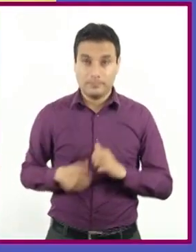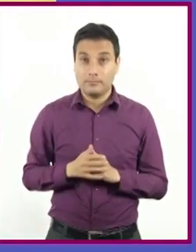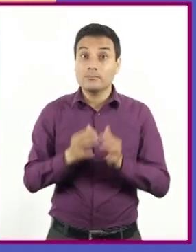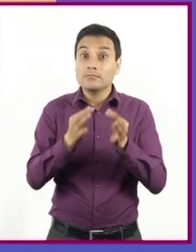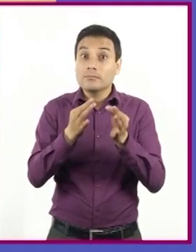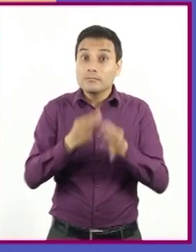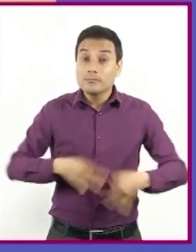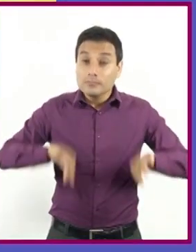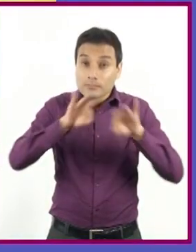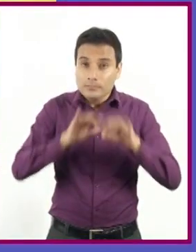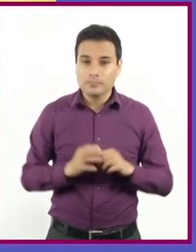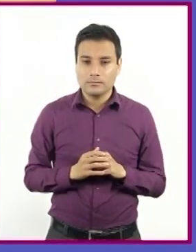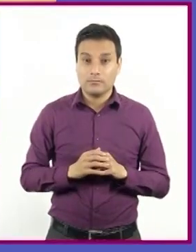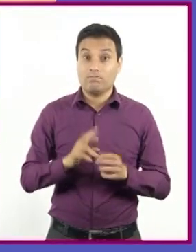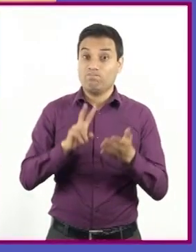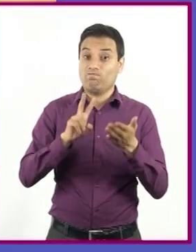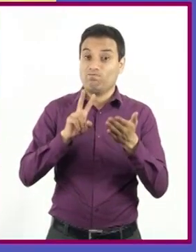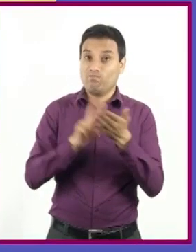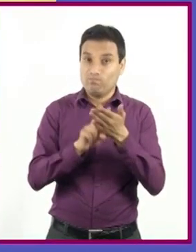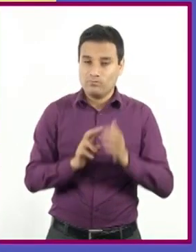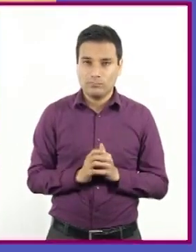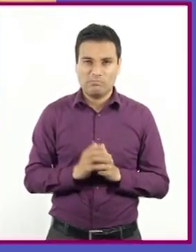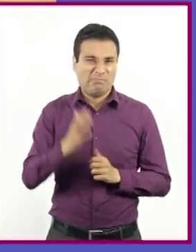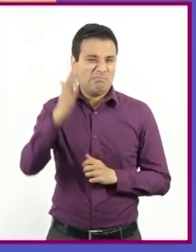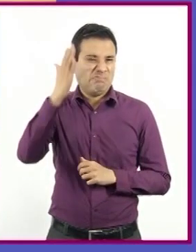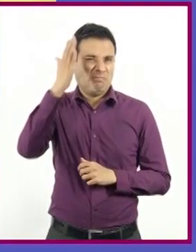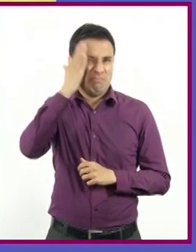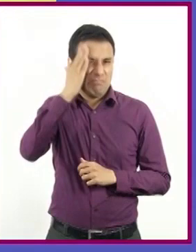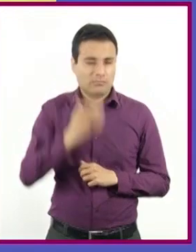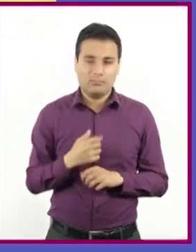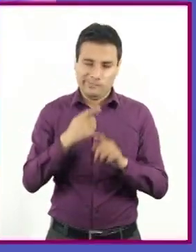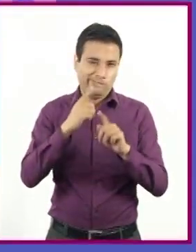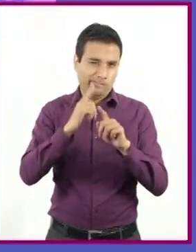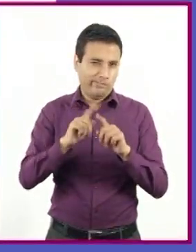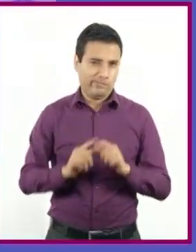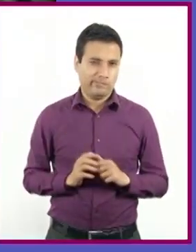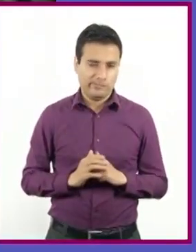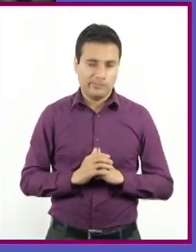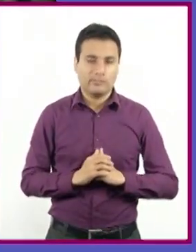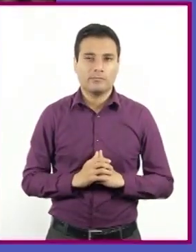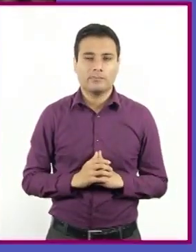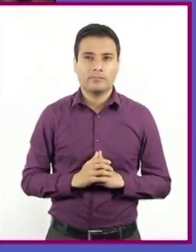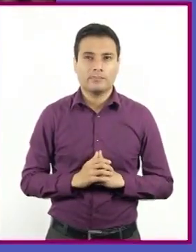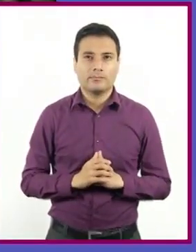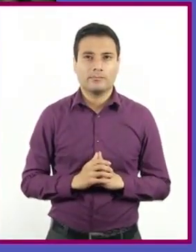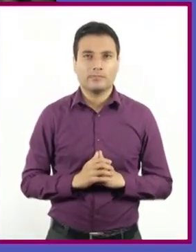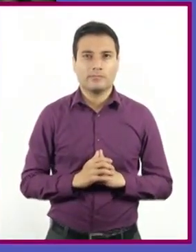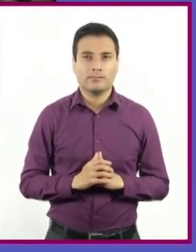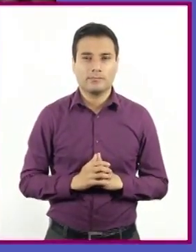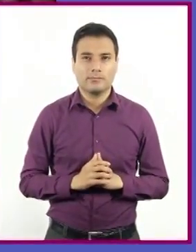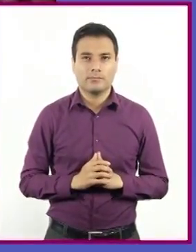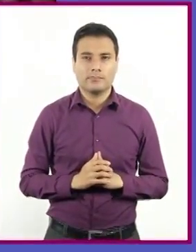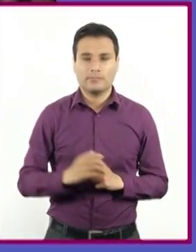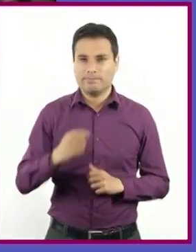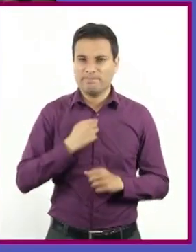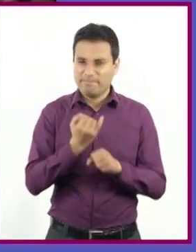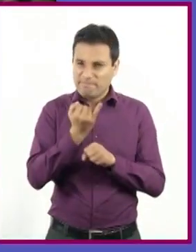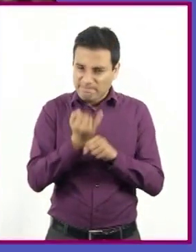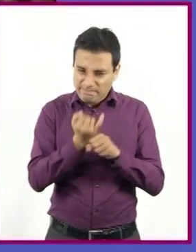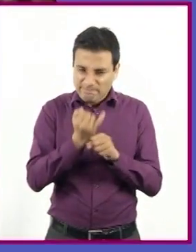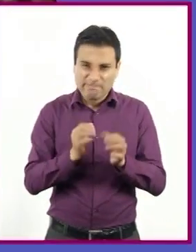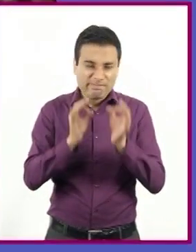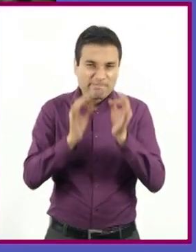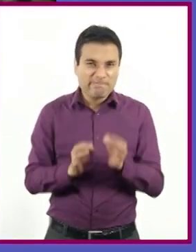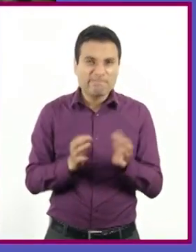importante, lo relevante, lo principal, entre otros. Para que nuestra búsqueda sea más completa, es